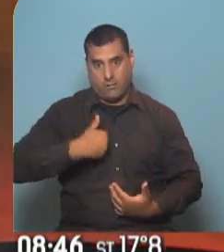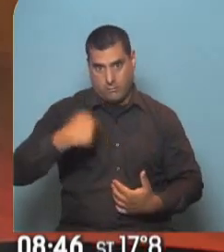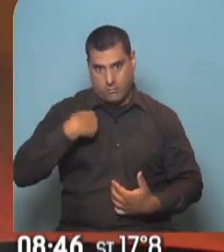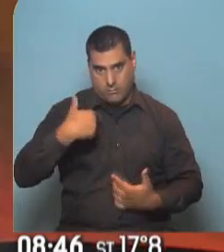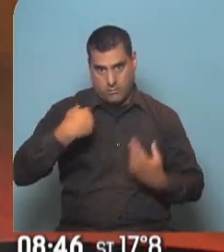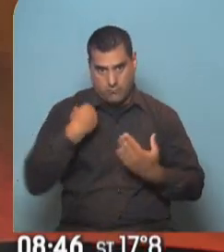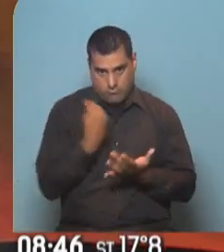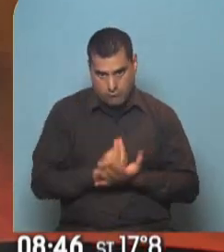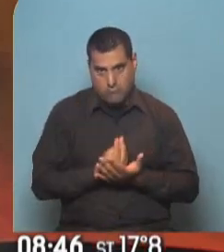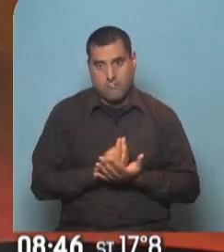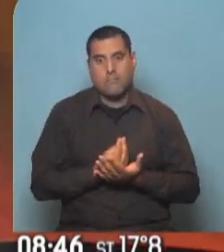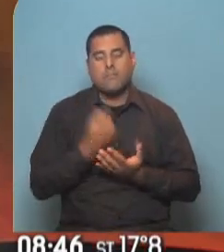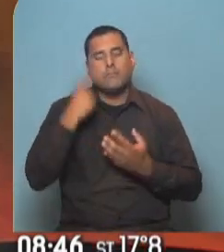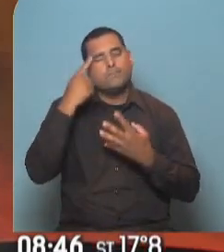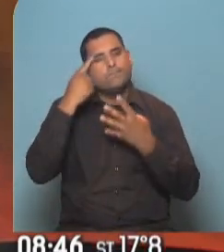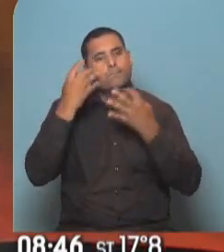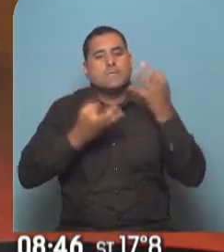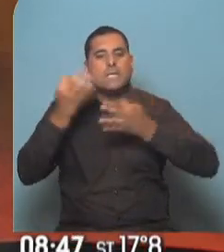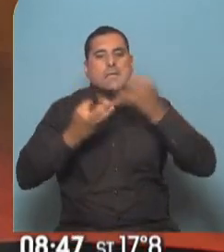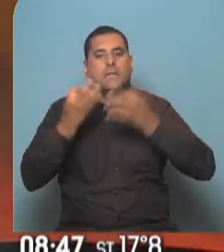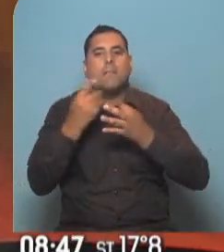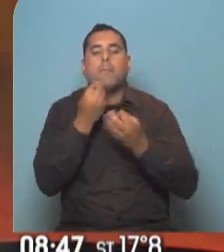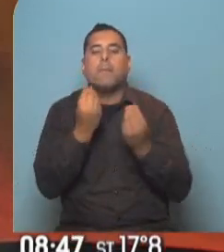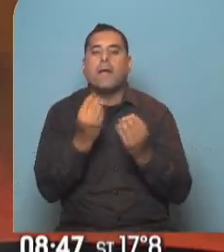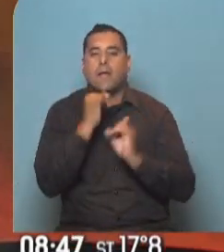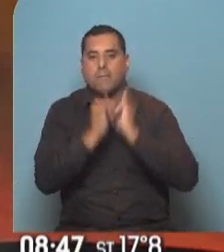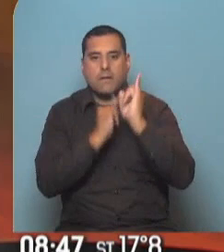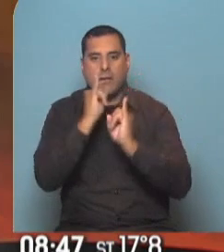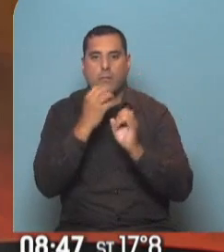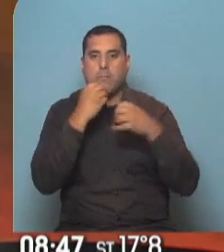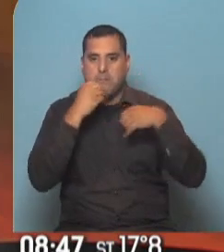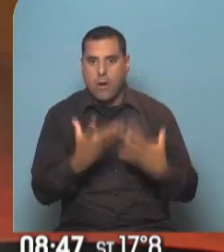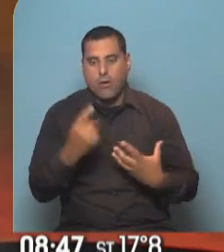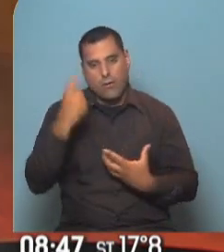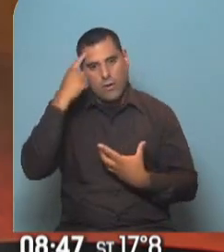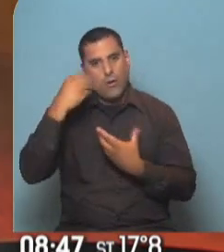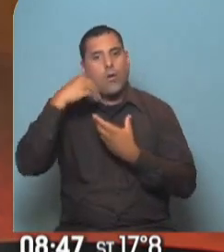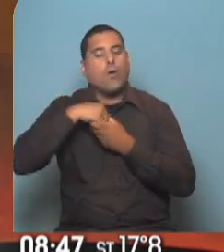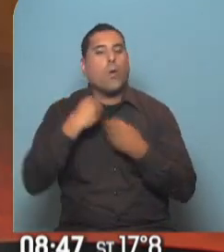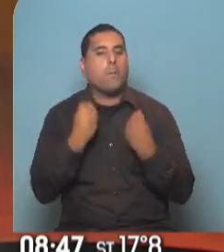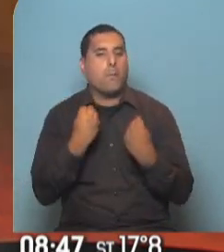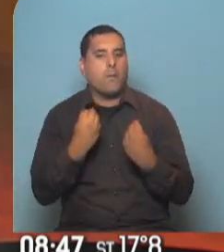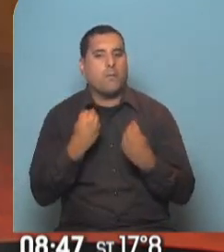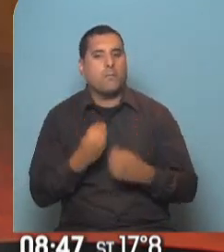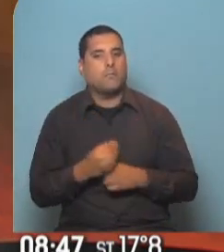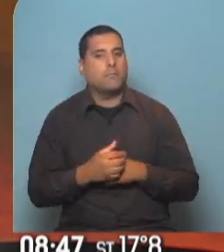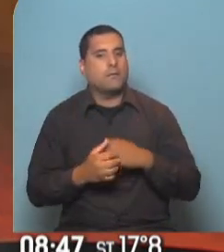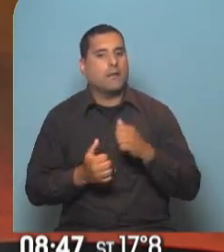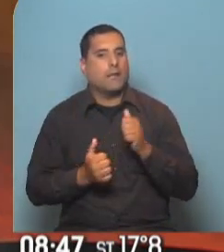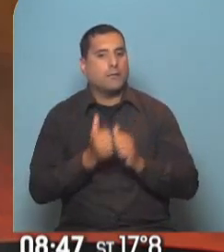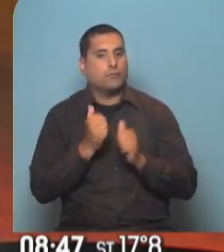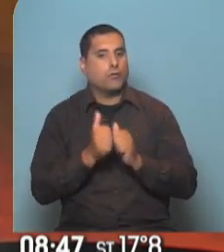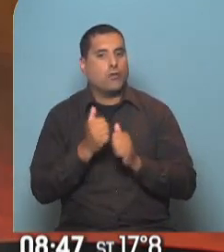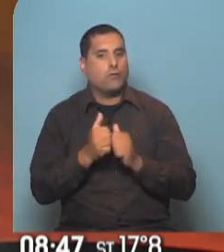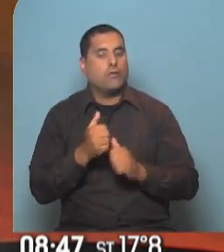analizan esos pensamientos para explicarnos un poco mejor como somos en definitiva y cómo es la historia en torno a